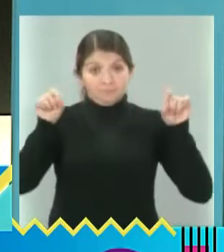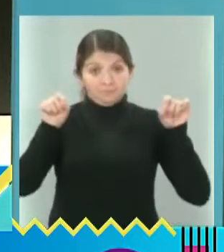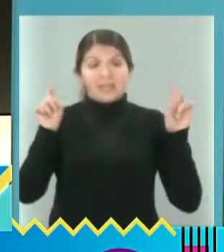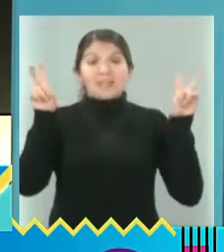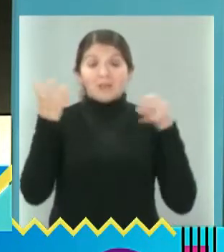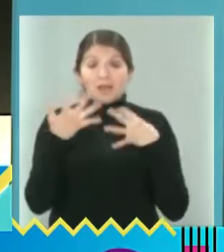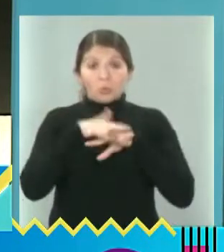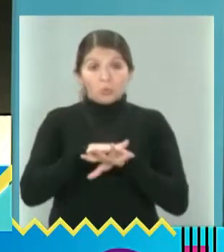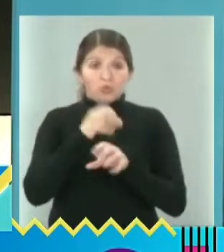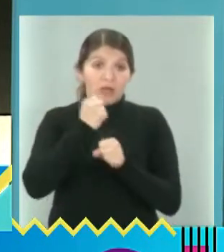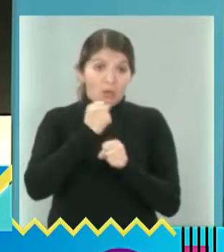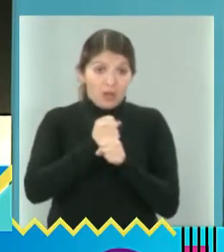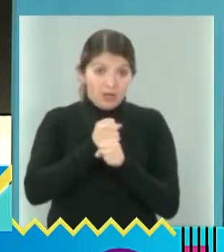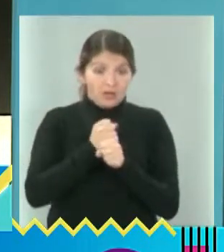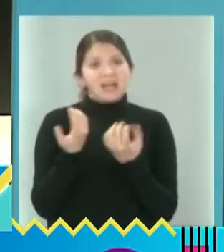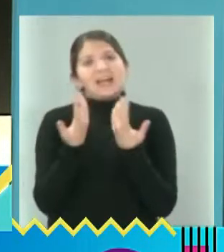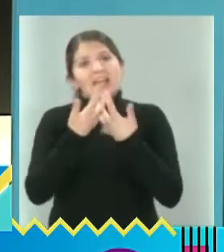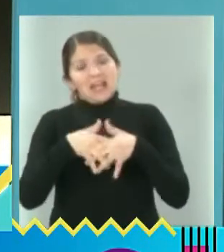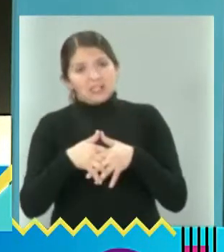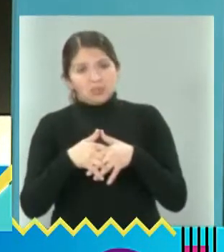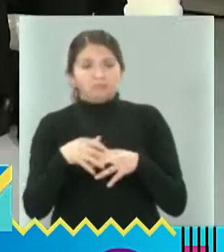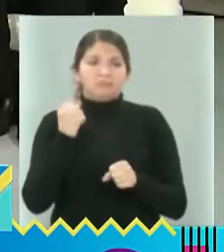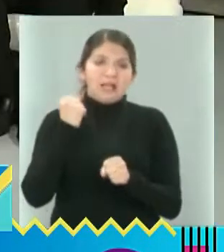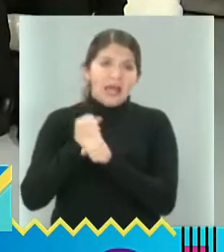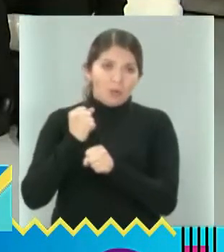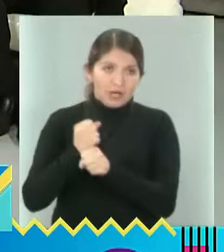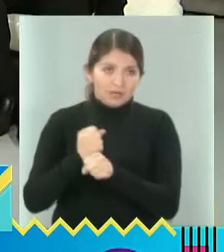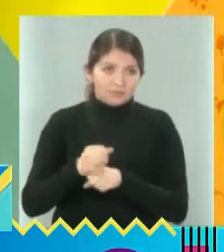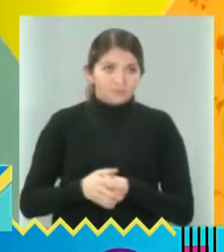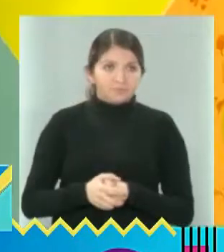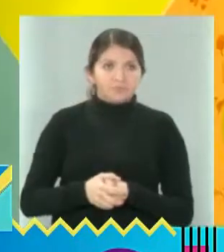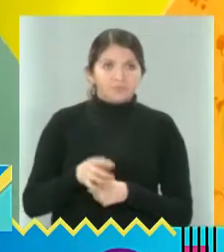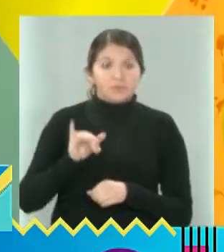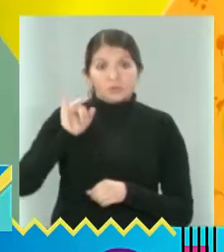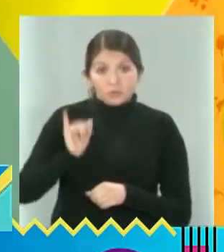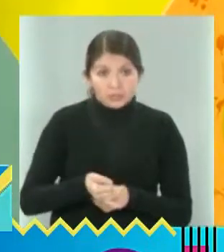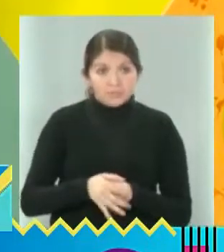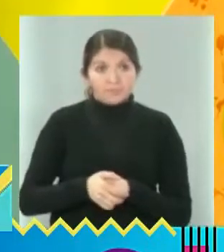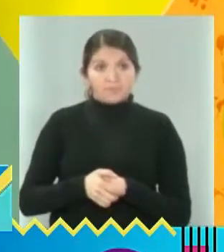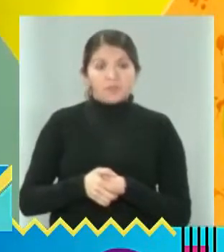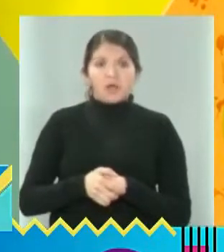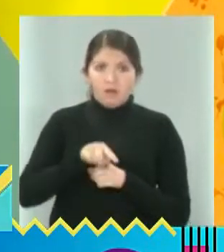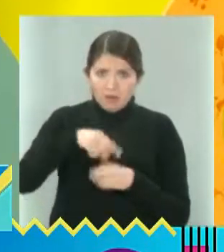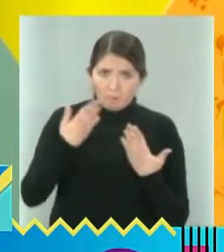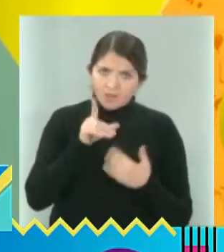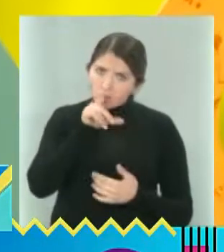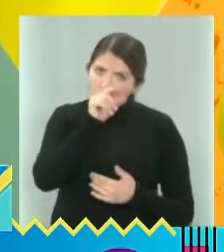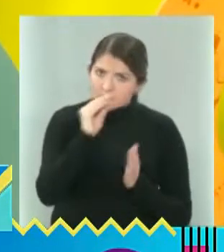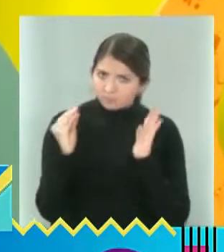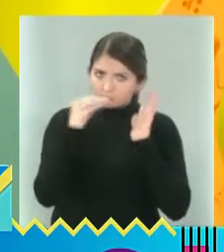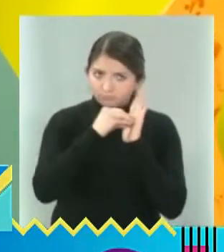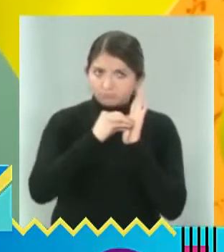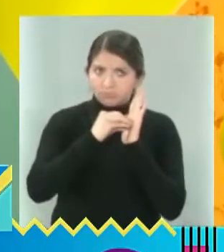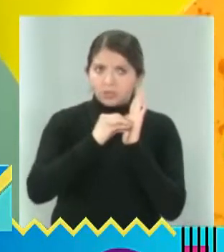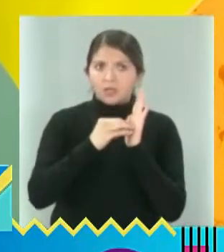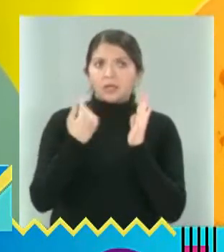inclusión laboral y la discapacidad. ¿Te animás, Carlos, a tuitear primero? Sí, por supuesto. ¿Estamos en condiciones ya para que tuitee Carlos? Sí, sí,